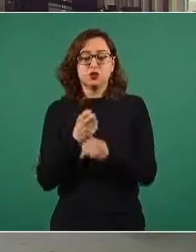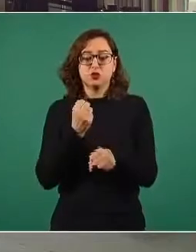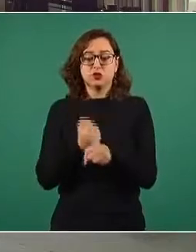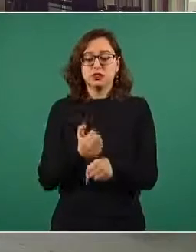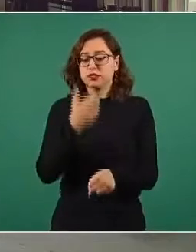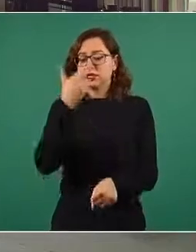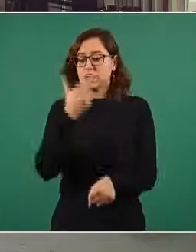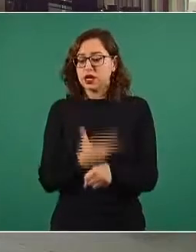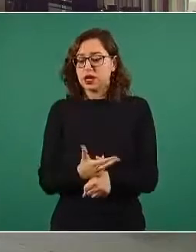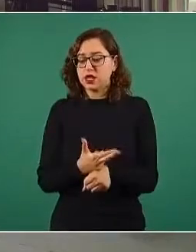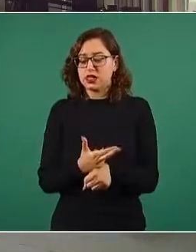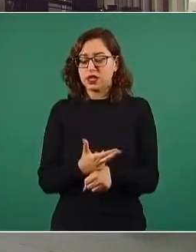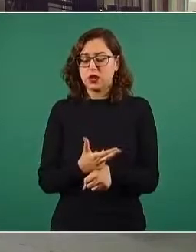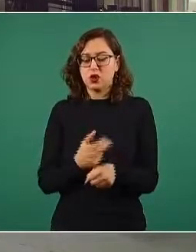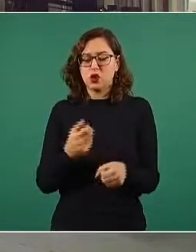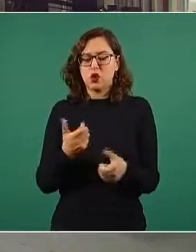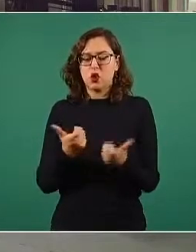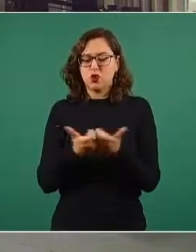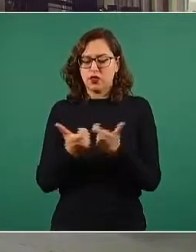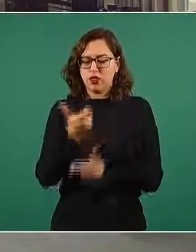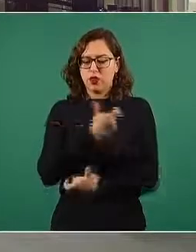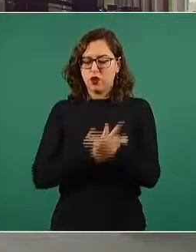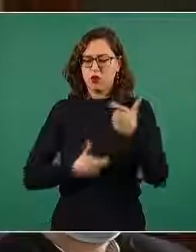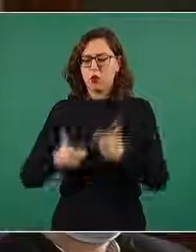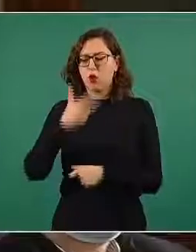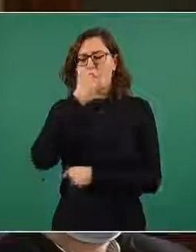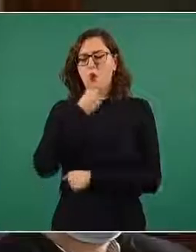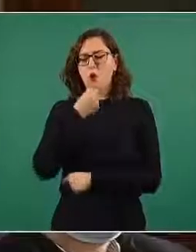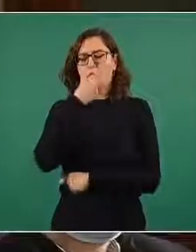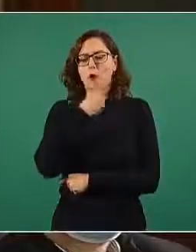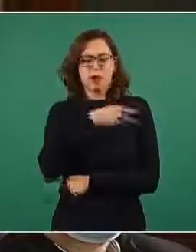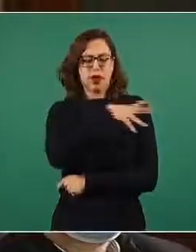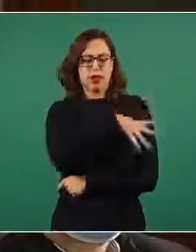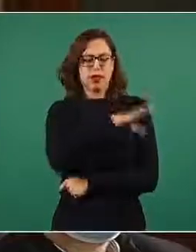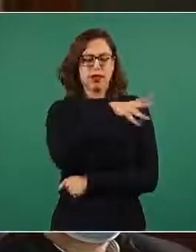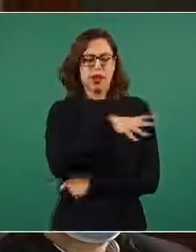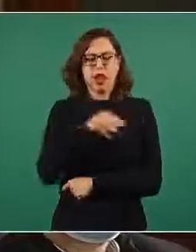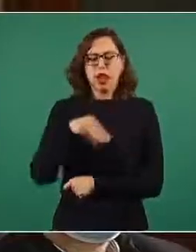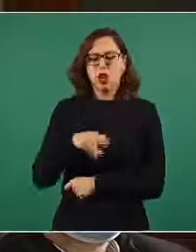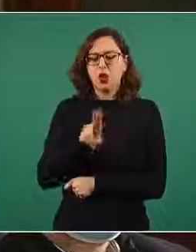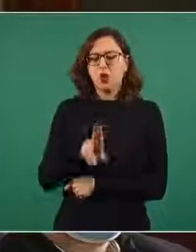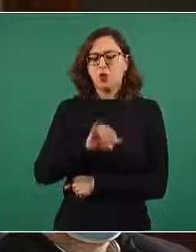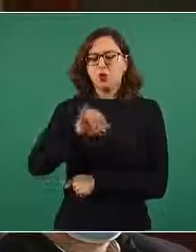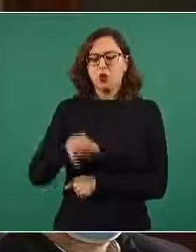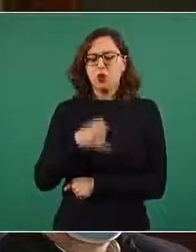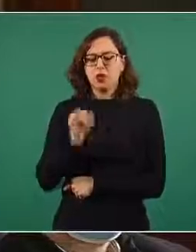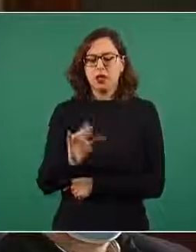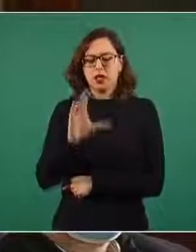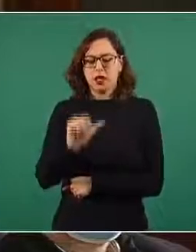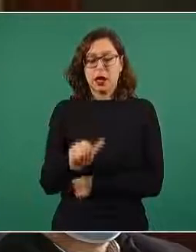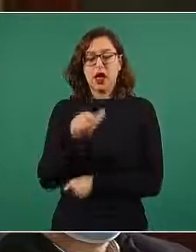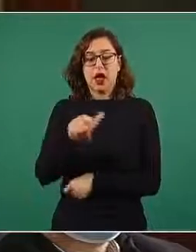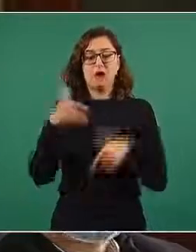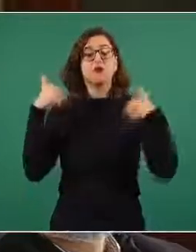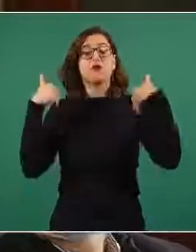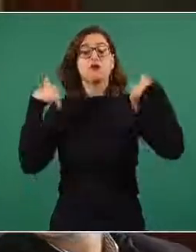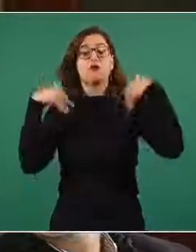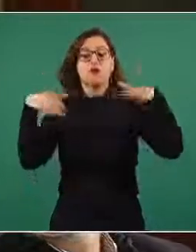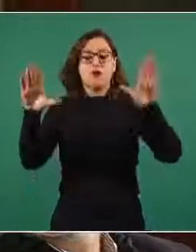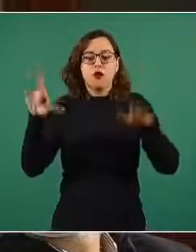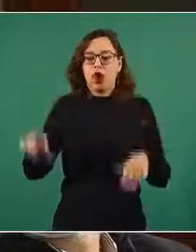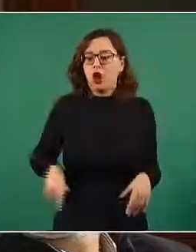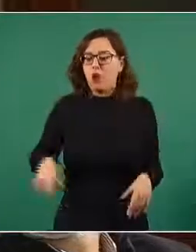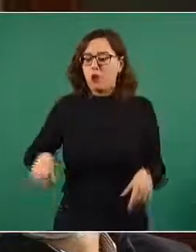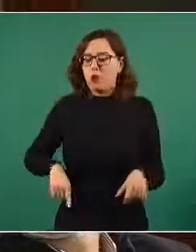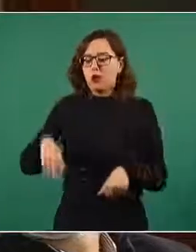general Francisco Mujica. El general Francisco Mujica fue gobernador del estado de Tabasco y le comentaba